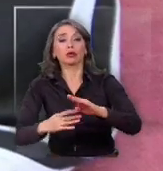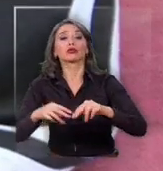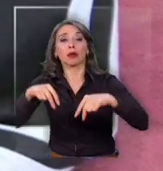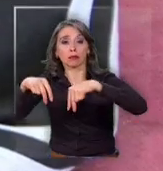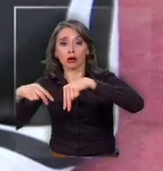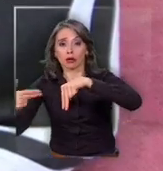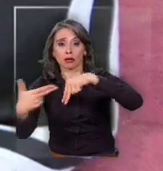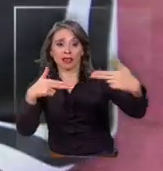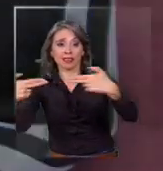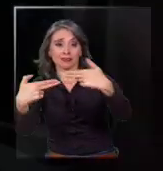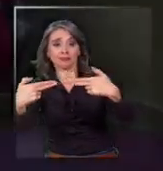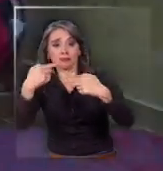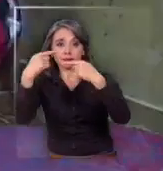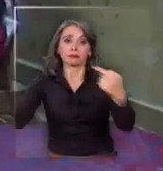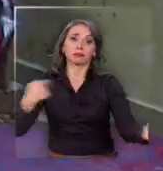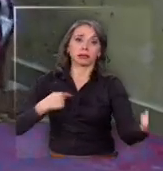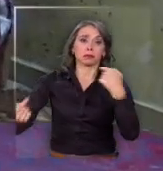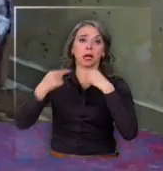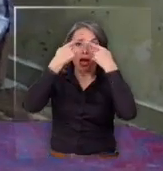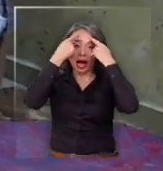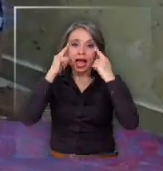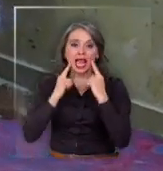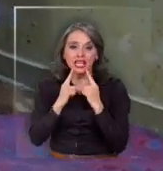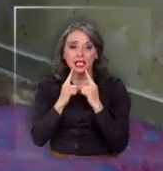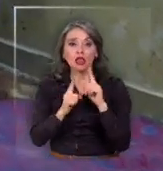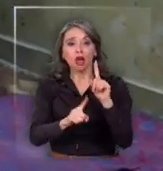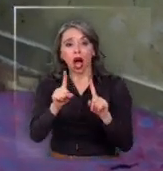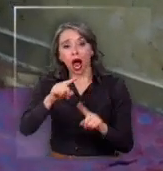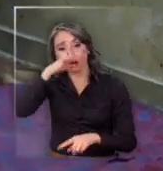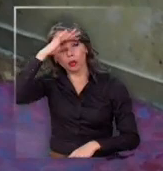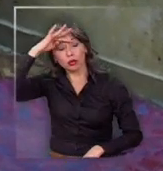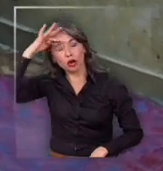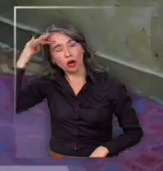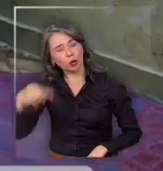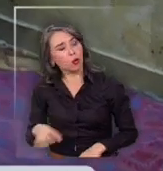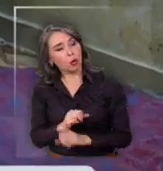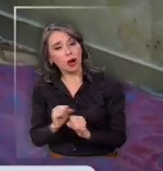de conflictos o guerras. Mientras a algunos les ha costado